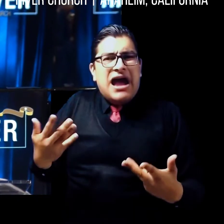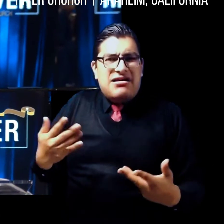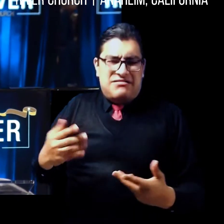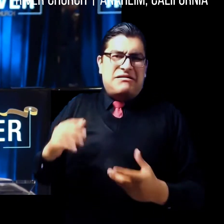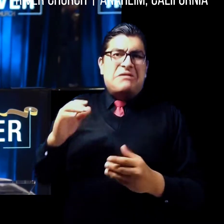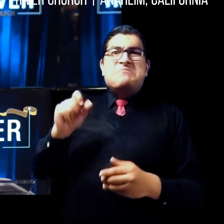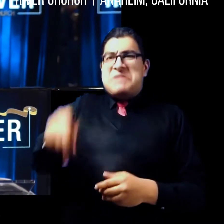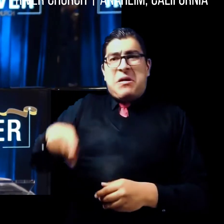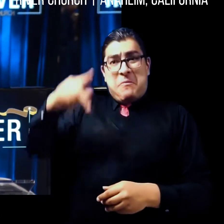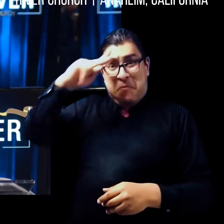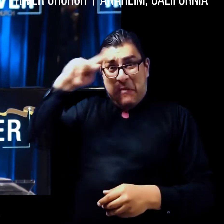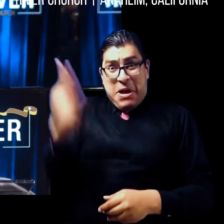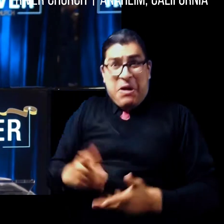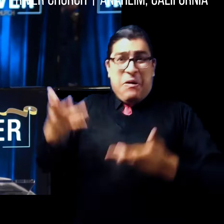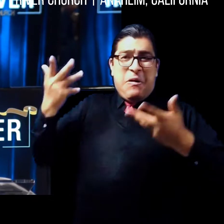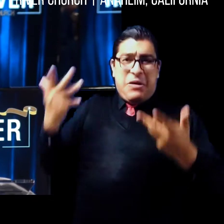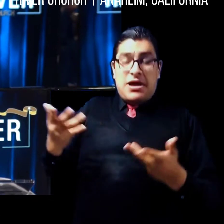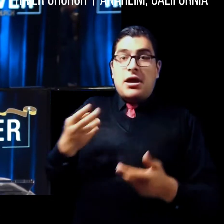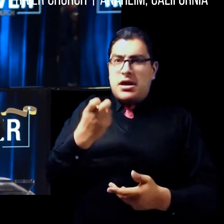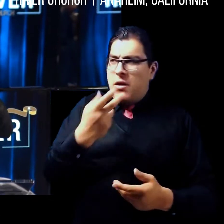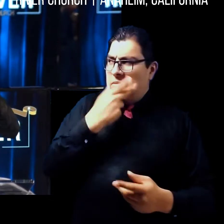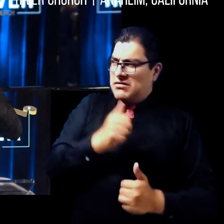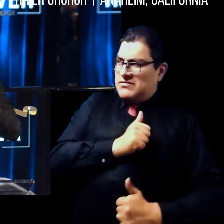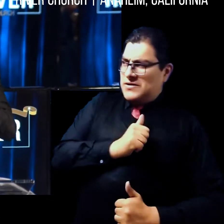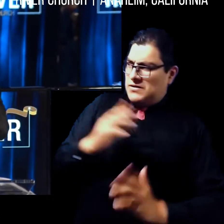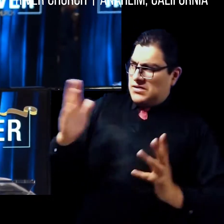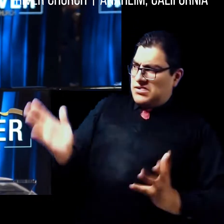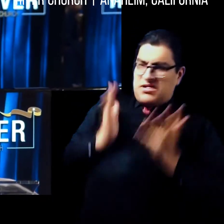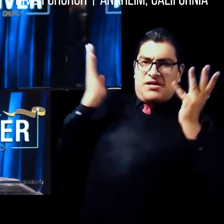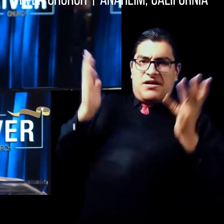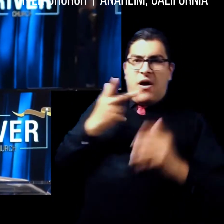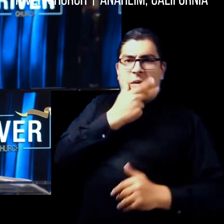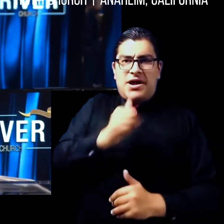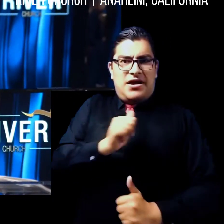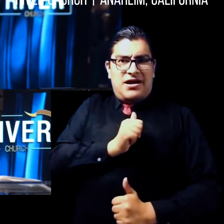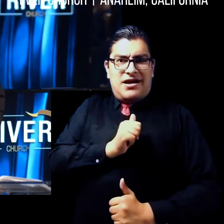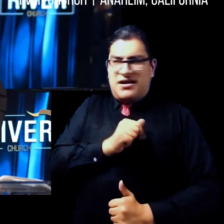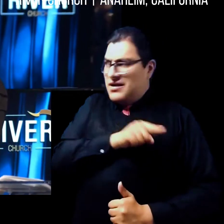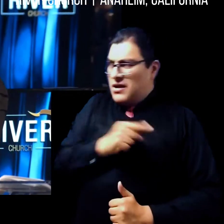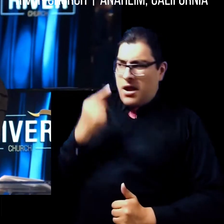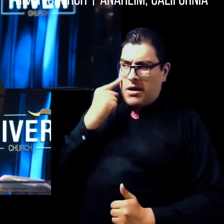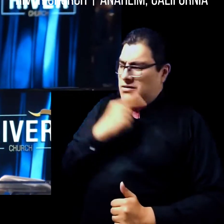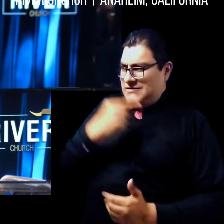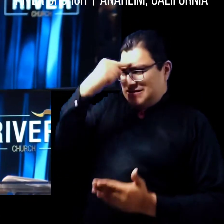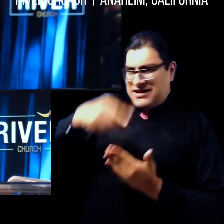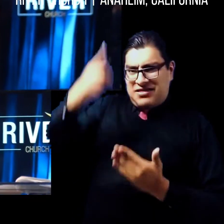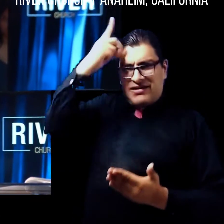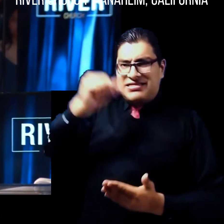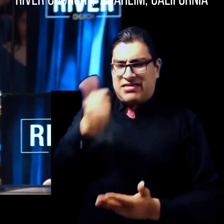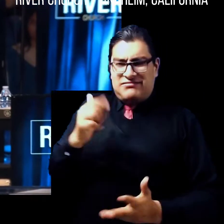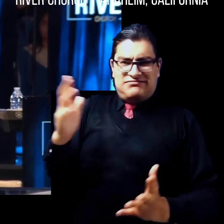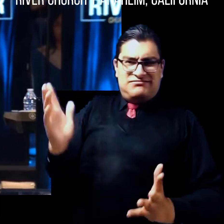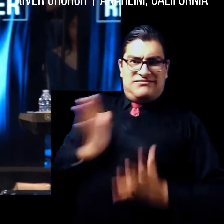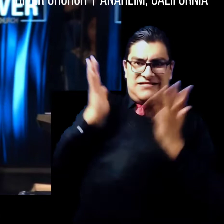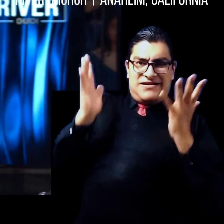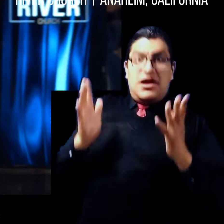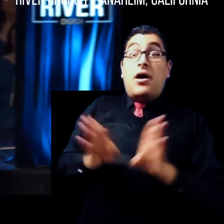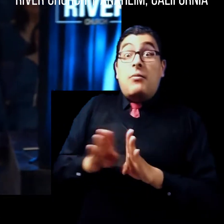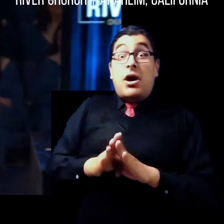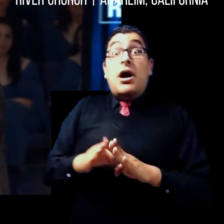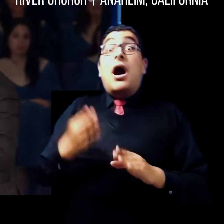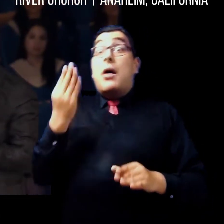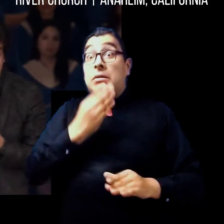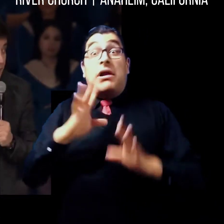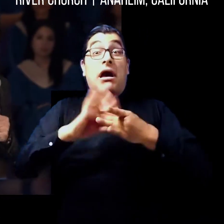es lo que lo asombra. Eso es lo que asombra al inconverso. Al inconverso no le asombra el